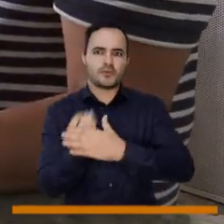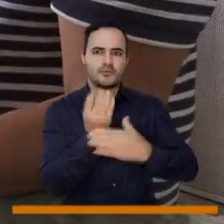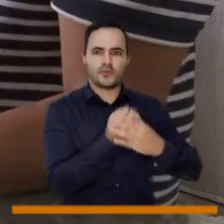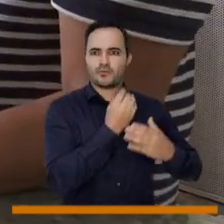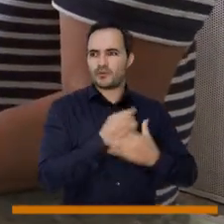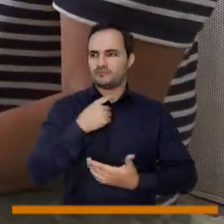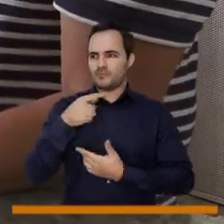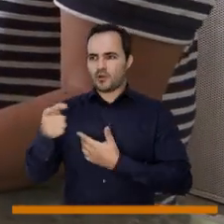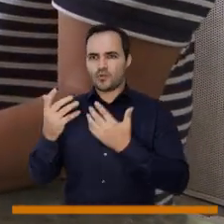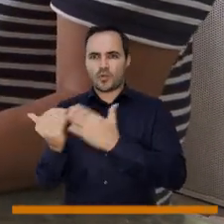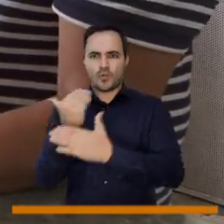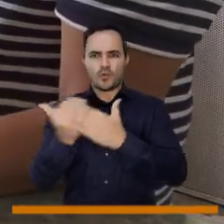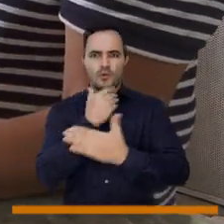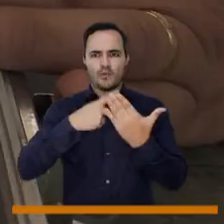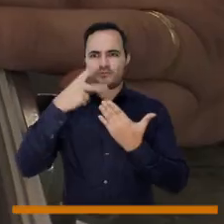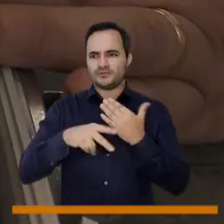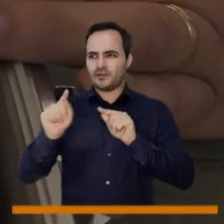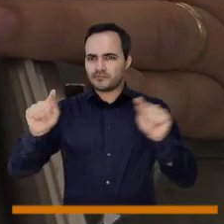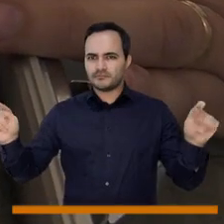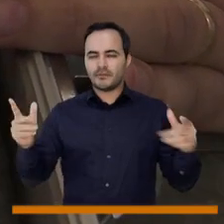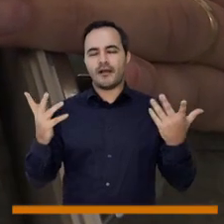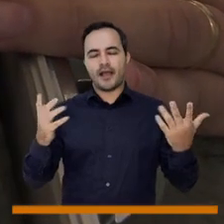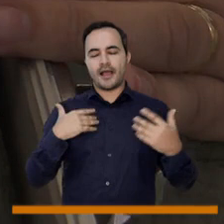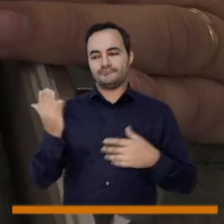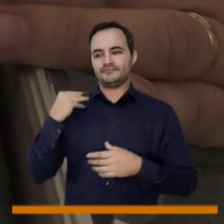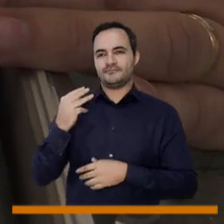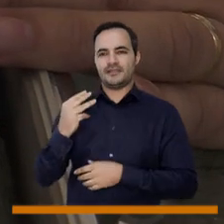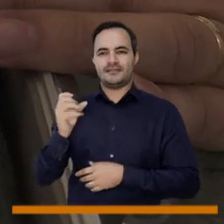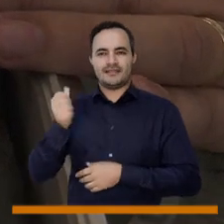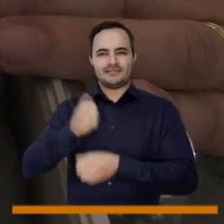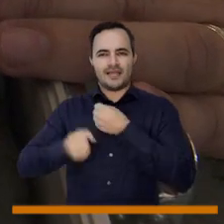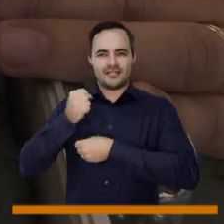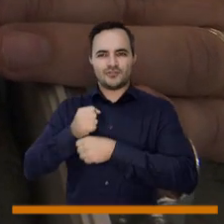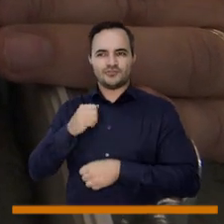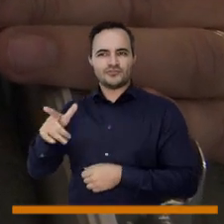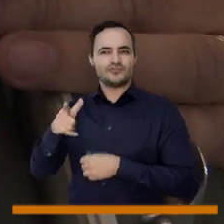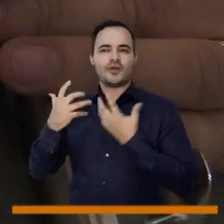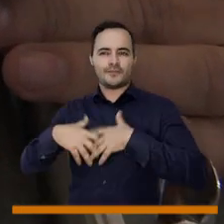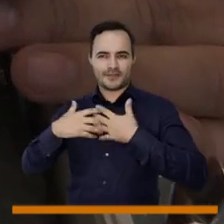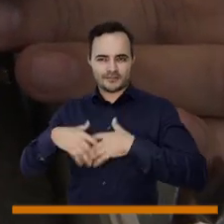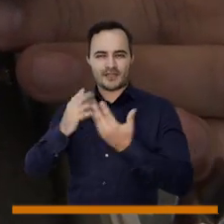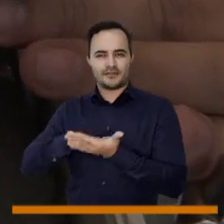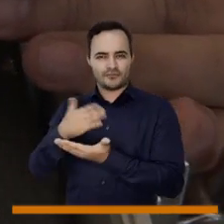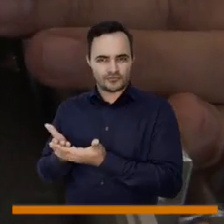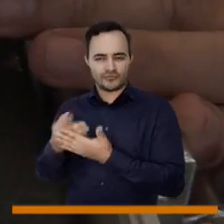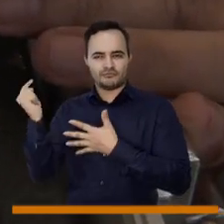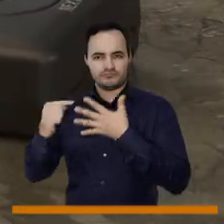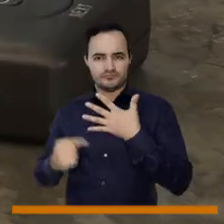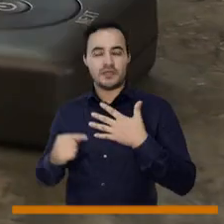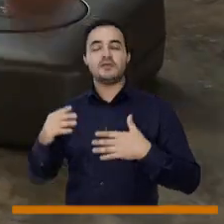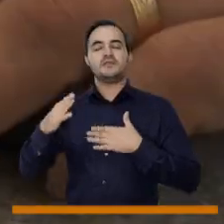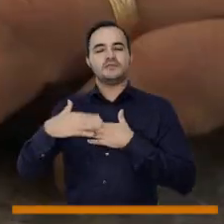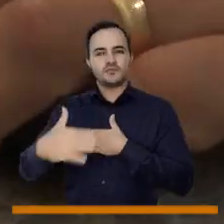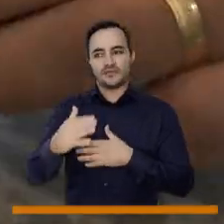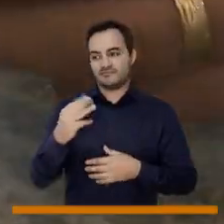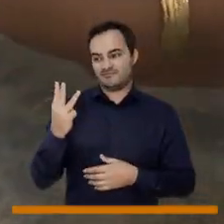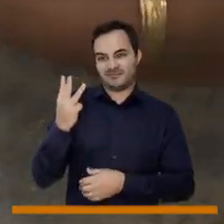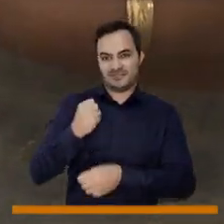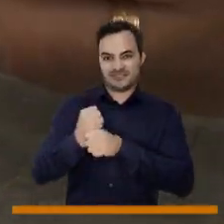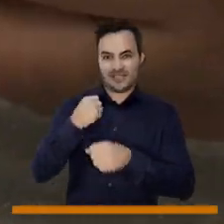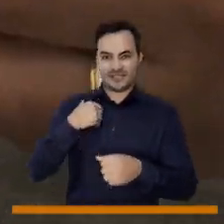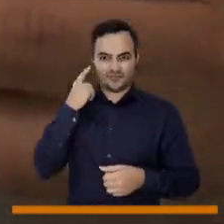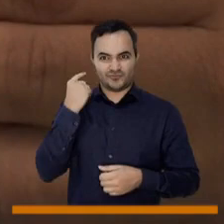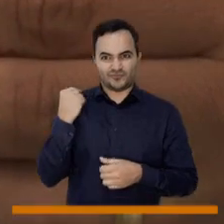estaba abriendo mucho negocio en Medellín. Desde hace 10 años tenemos una empresa, Zona Bilingüe Traducciones, y hace un mes empecé también